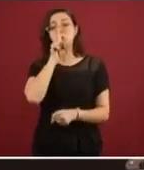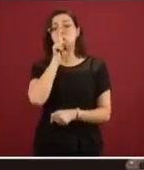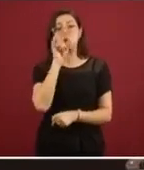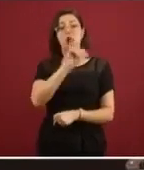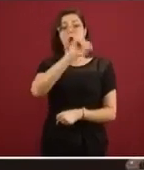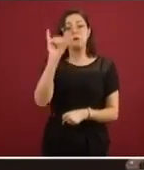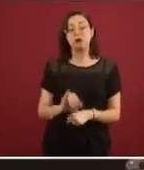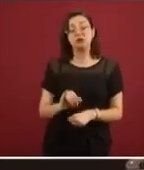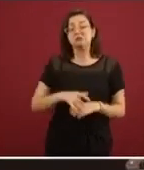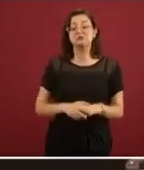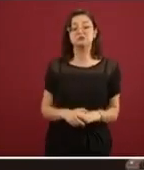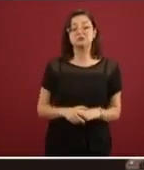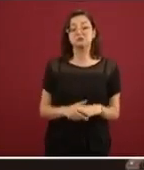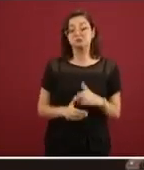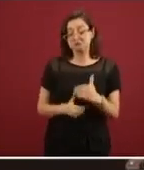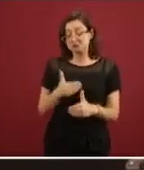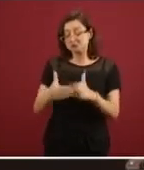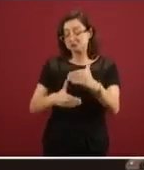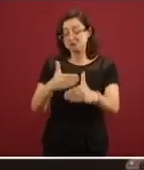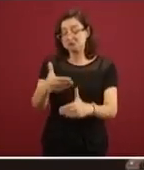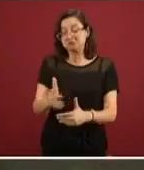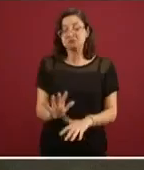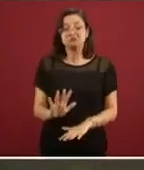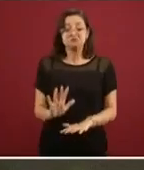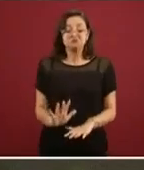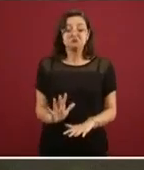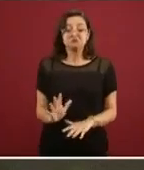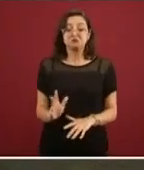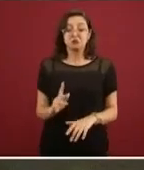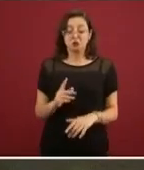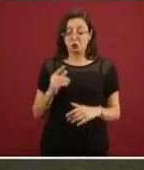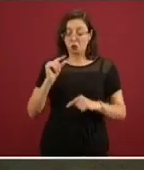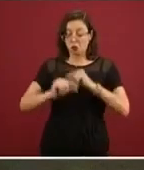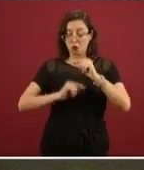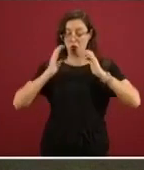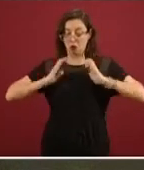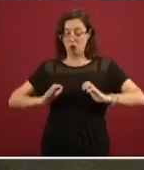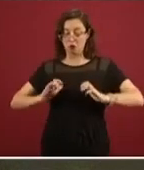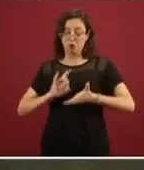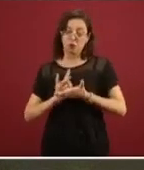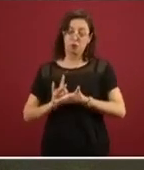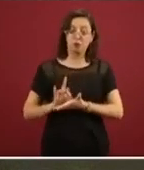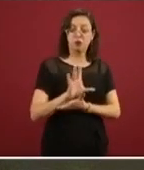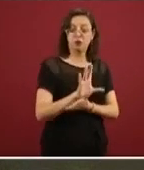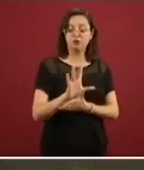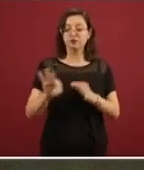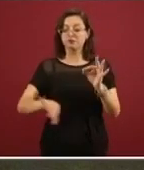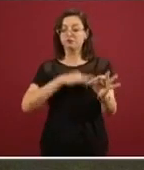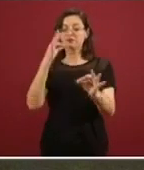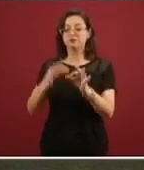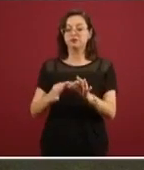y esperamos después pudiera venir el estado de inmunidad. Muchas